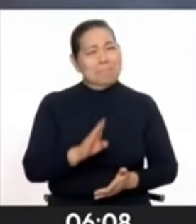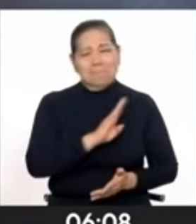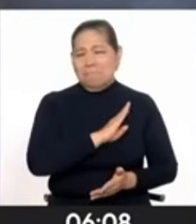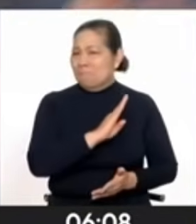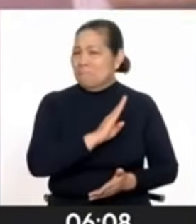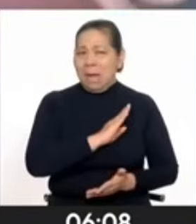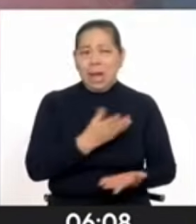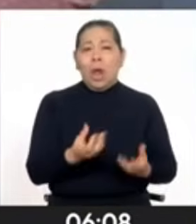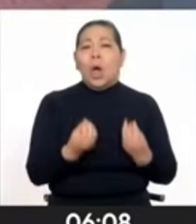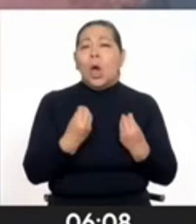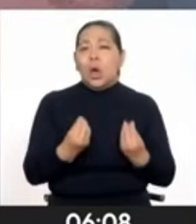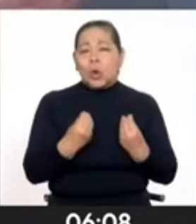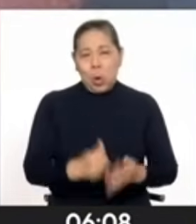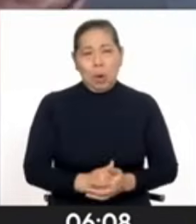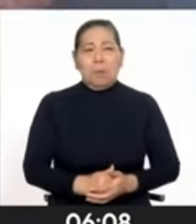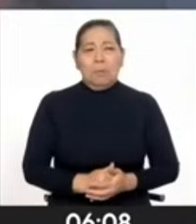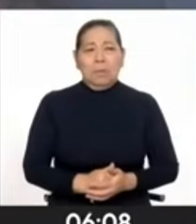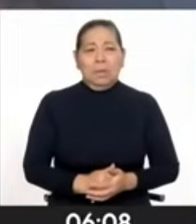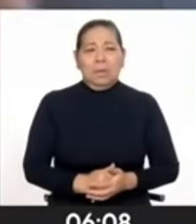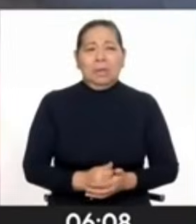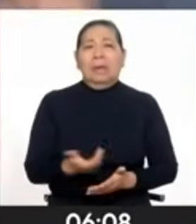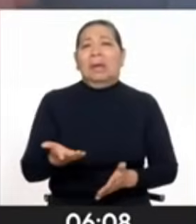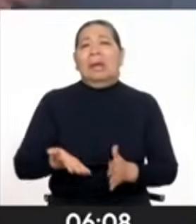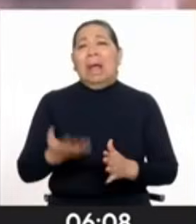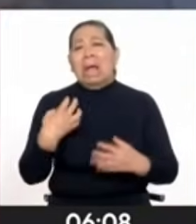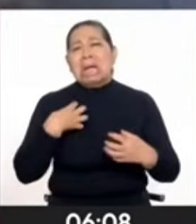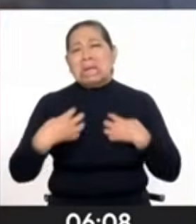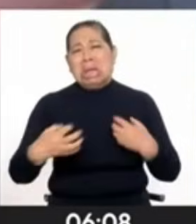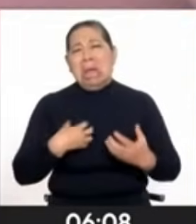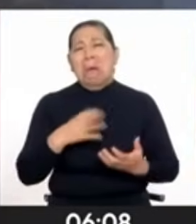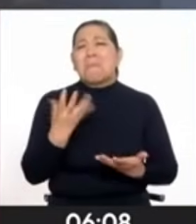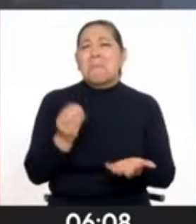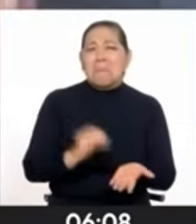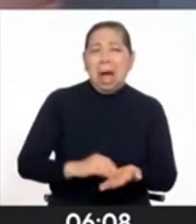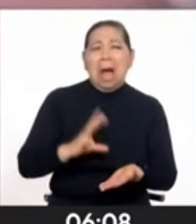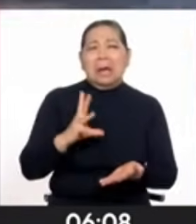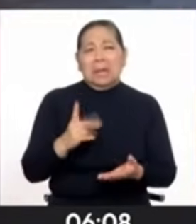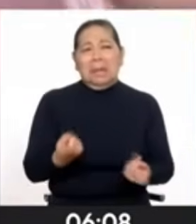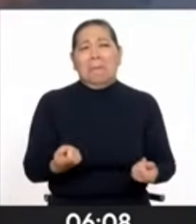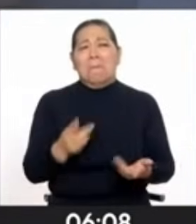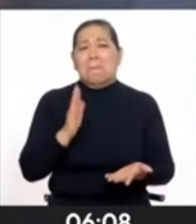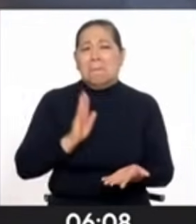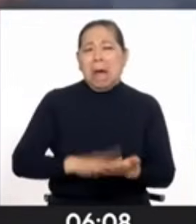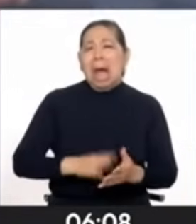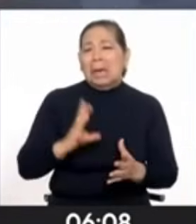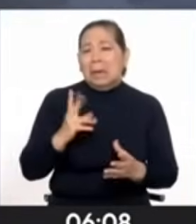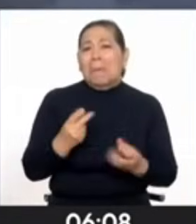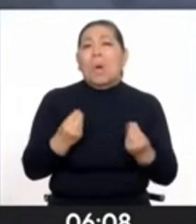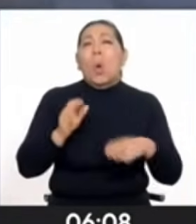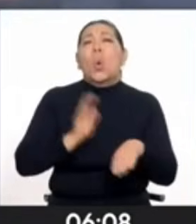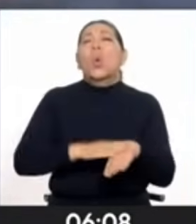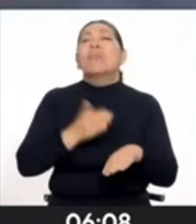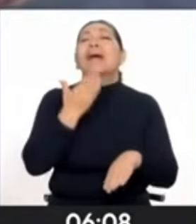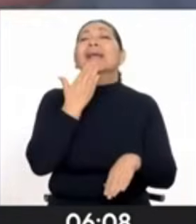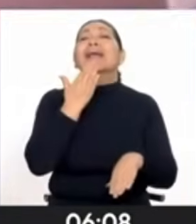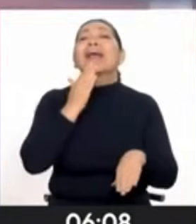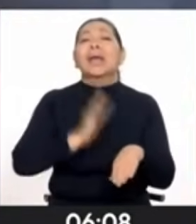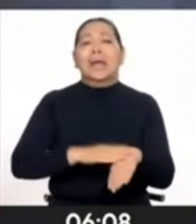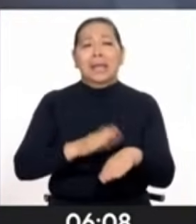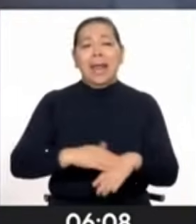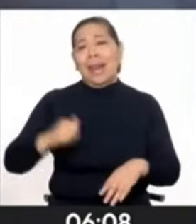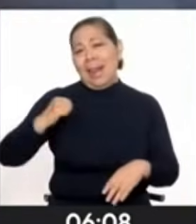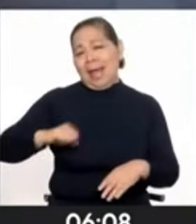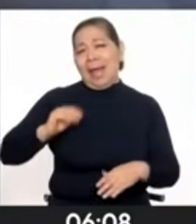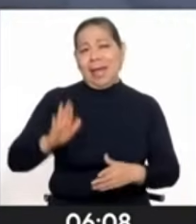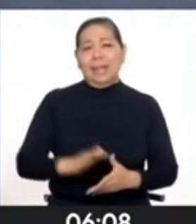maldad? ¿Cómo pueden? Y después ellos se quejan, hay más ladrones, más delincuentes, más matones, pero la culpa ¿quién lo tiene? Señora, el